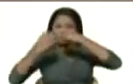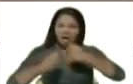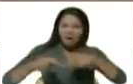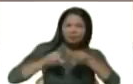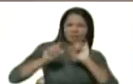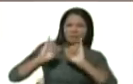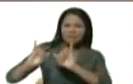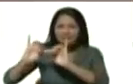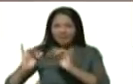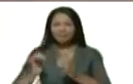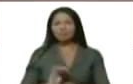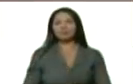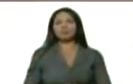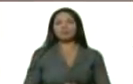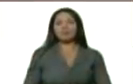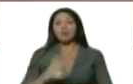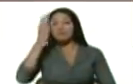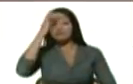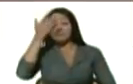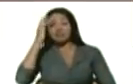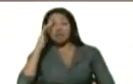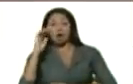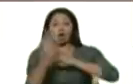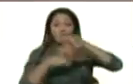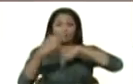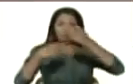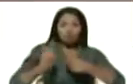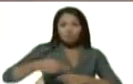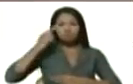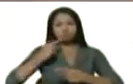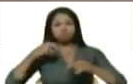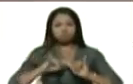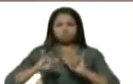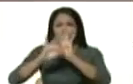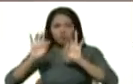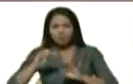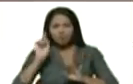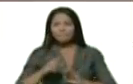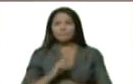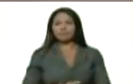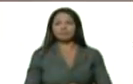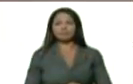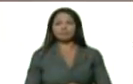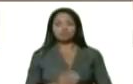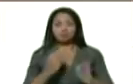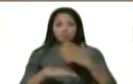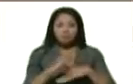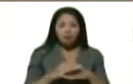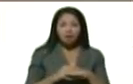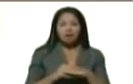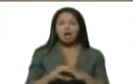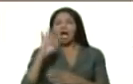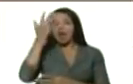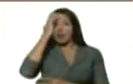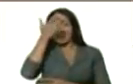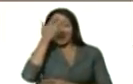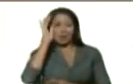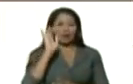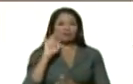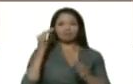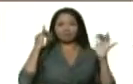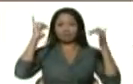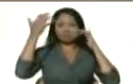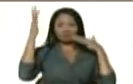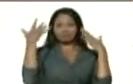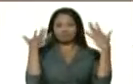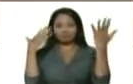revolucionario. Febrero de revolución bolivariana. Y rumbo a los carnavales.